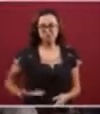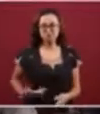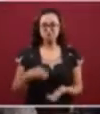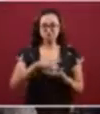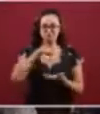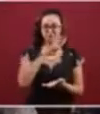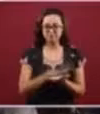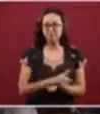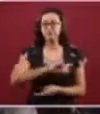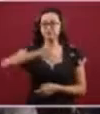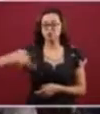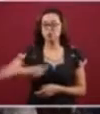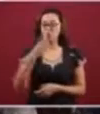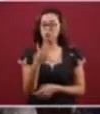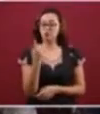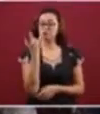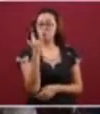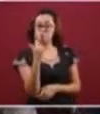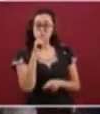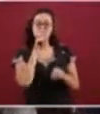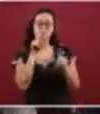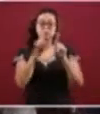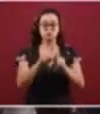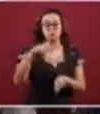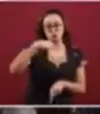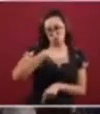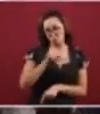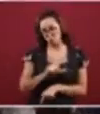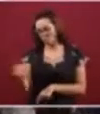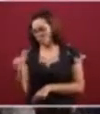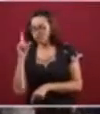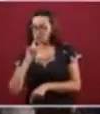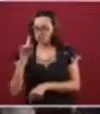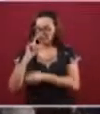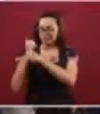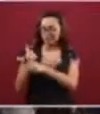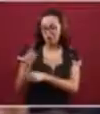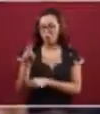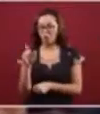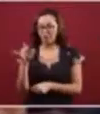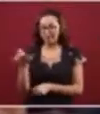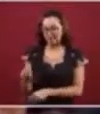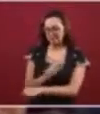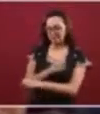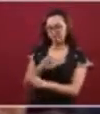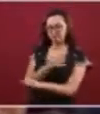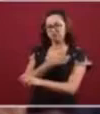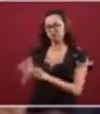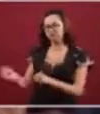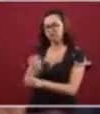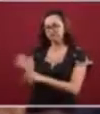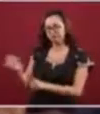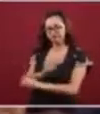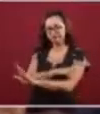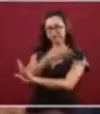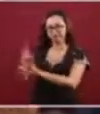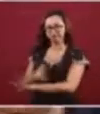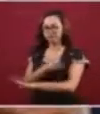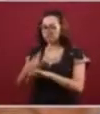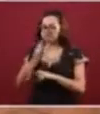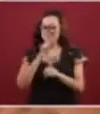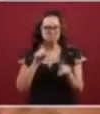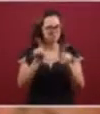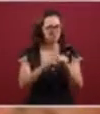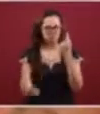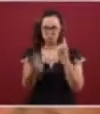4 de junio hizo lo mismo cuando yo intervine con una víctima de Wallace que estaba sufriendo el acoso de la directora del Altiplano.